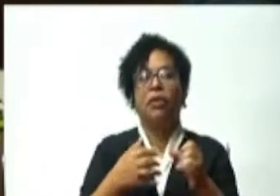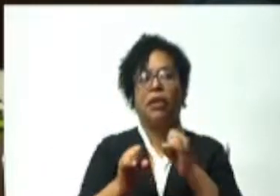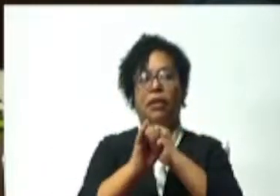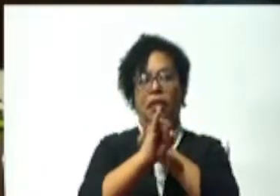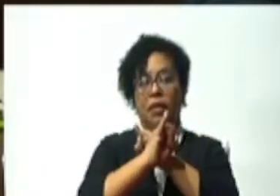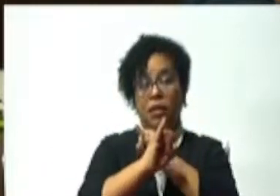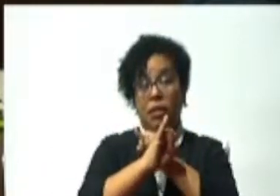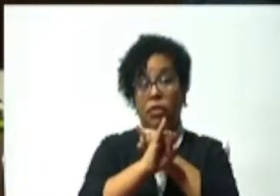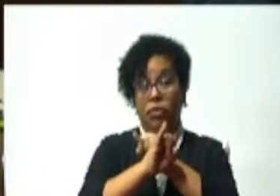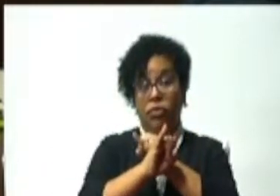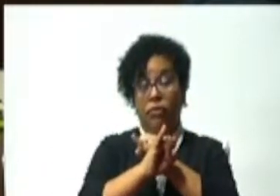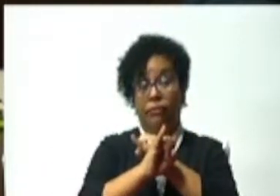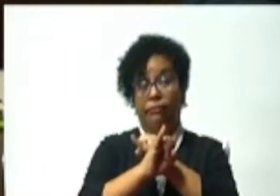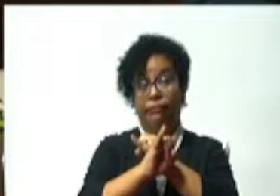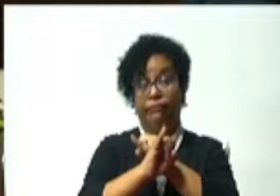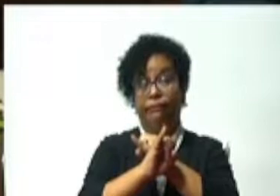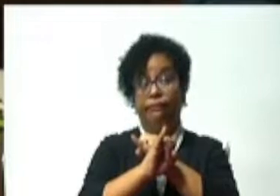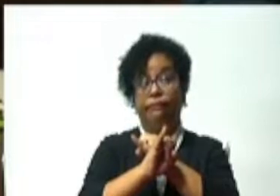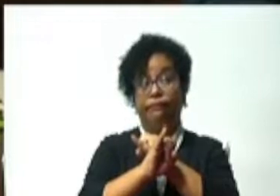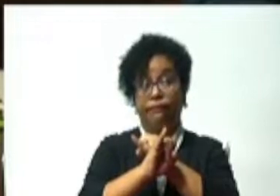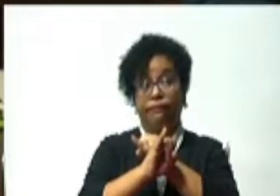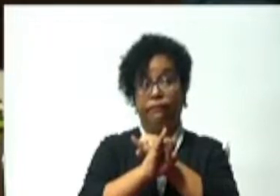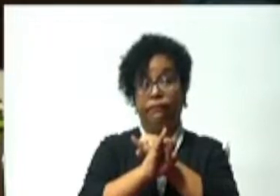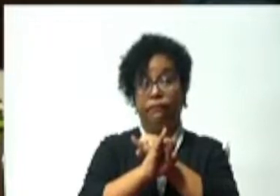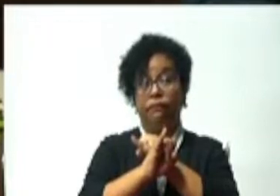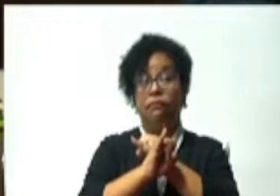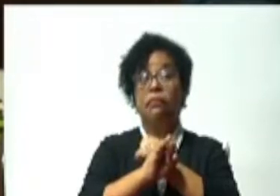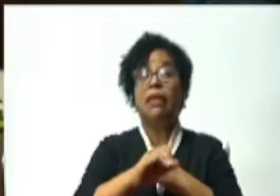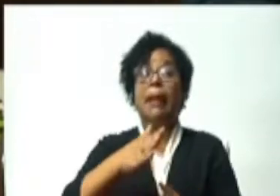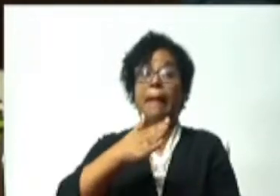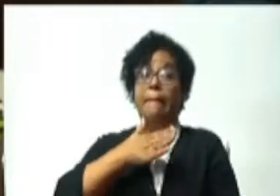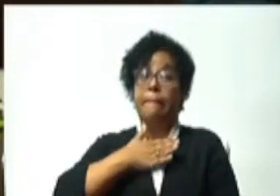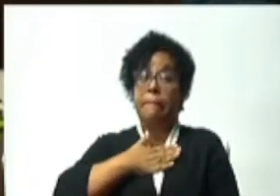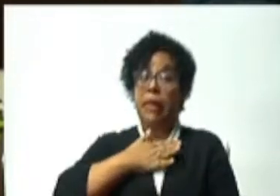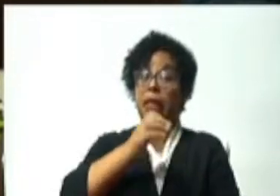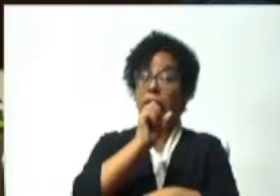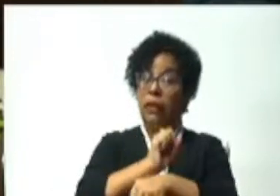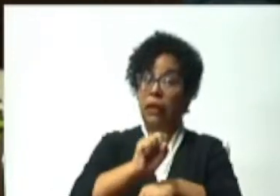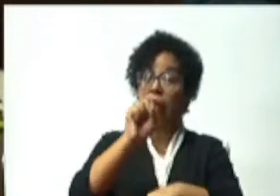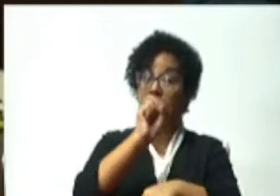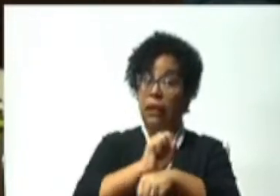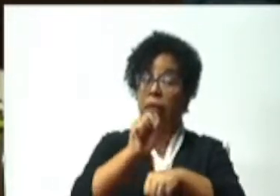silla, la vamos a desempeñar fiel y cabalmente.